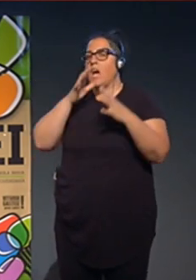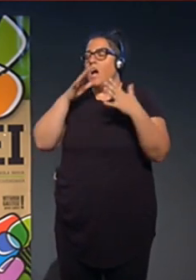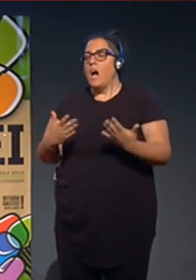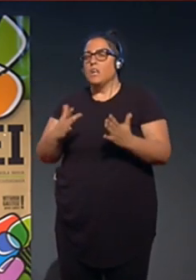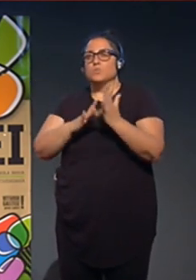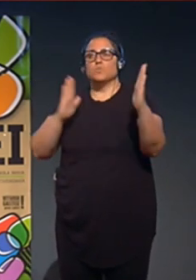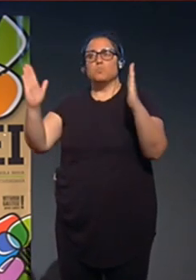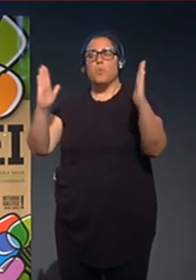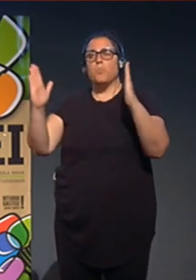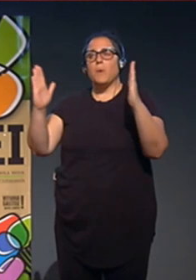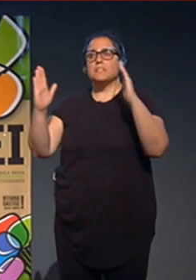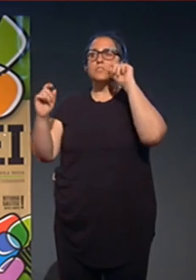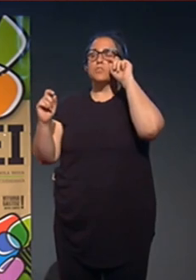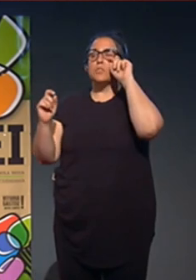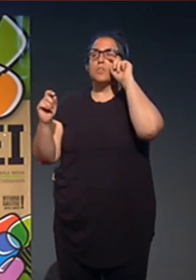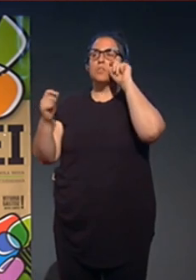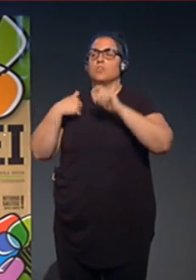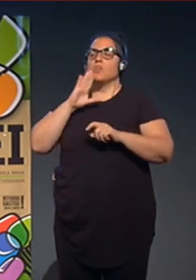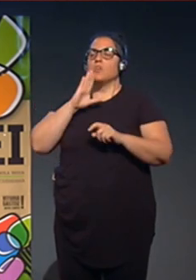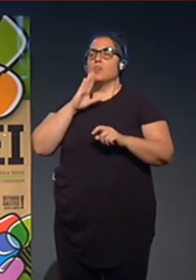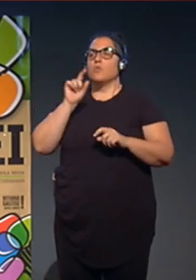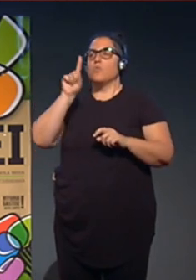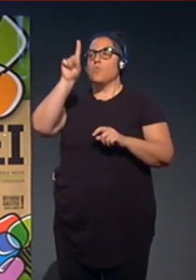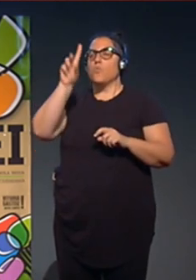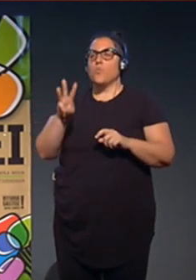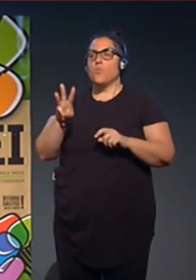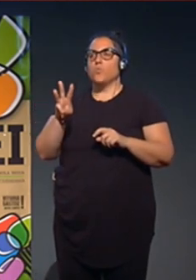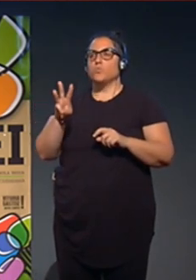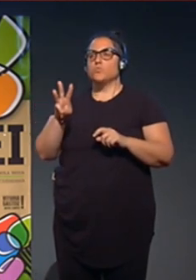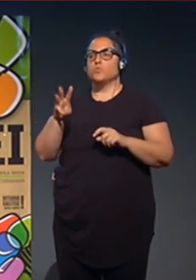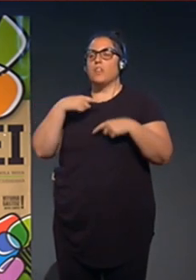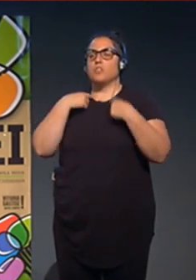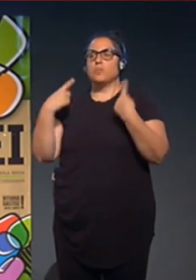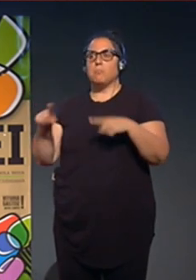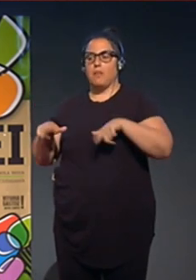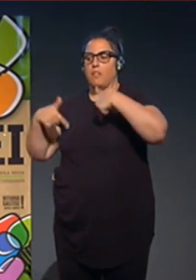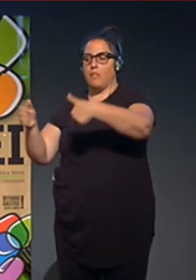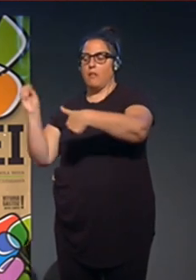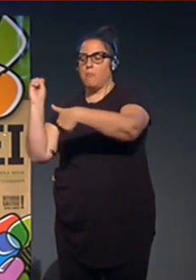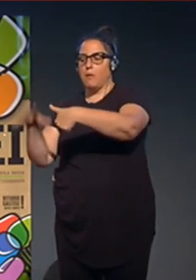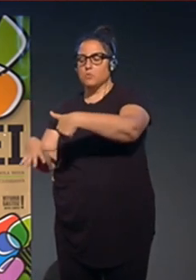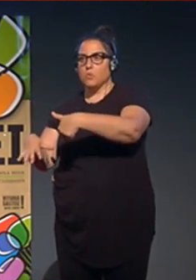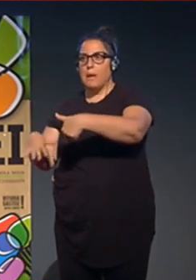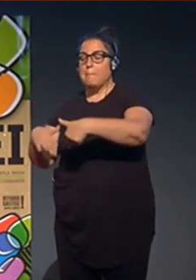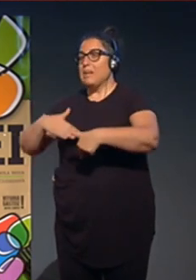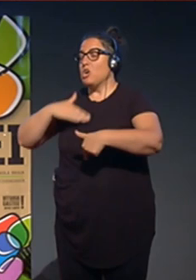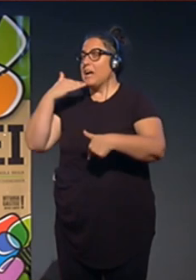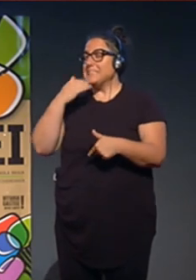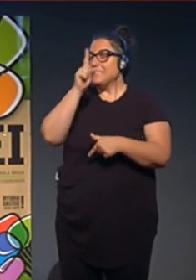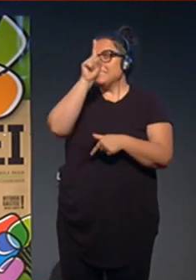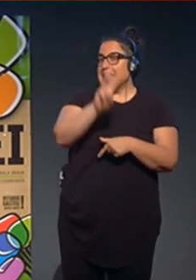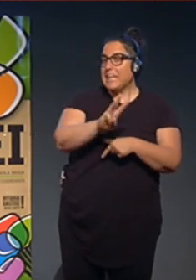momentos e yo hablaba de que un tercio se pierde y se desperdicia o termina en la basura pero es que casi otro